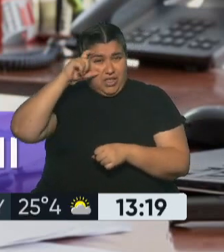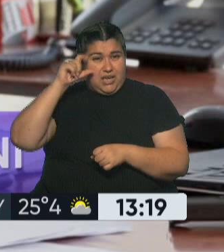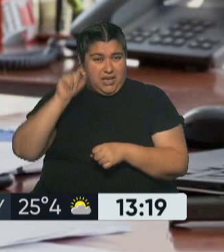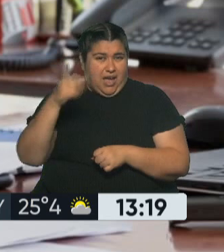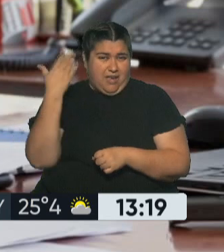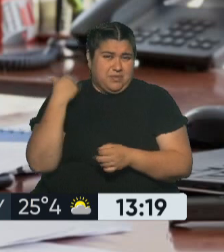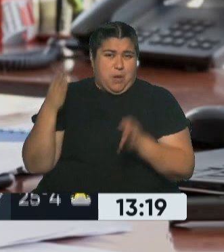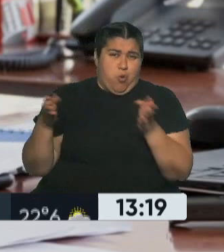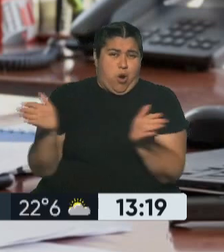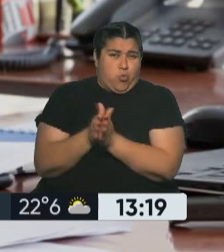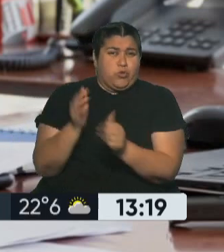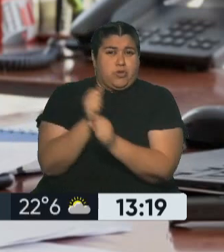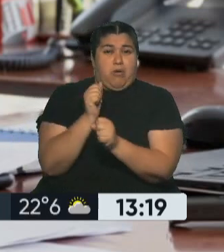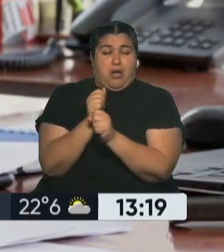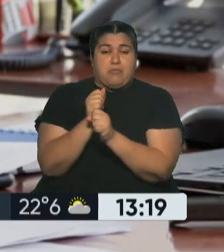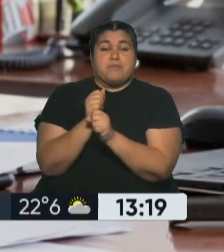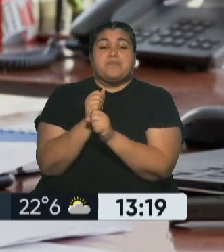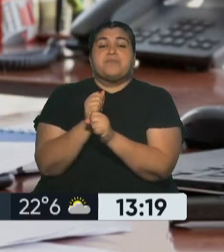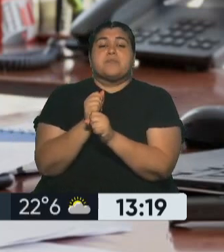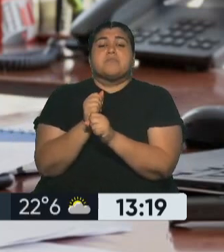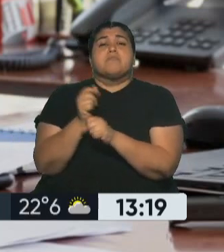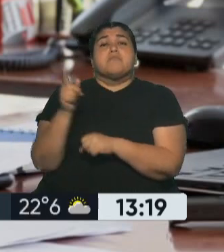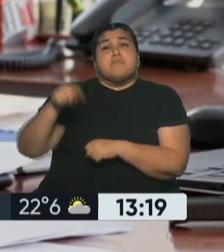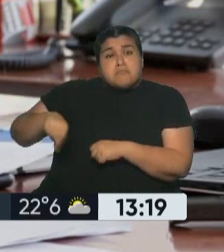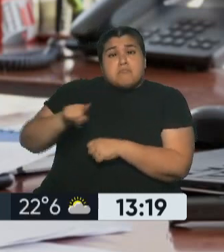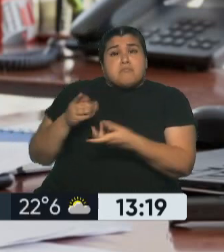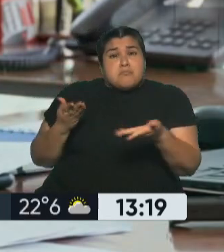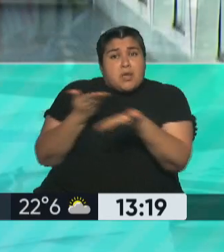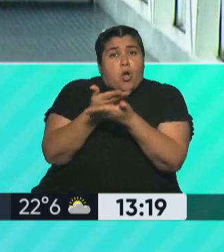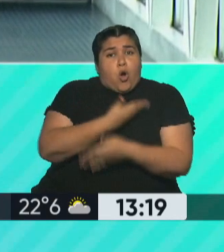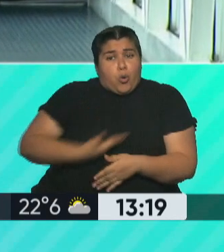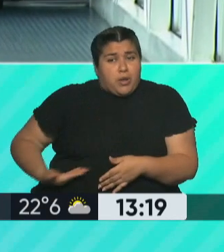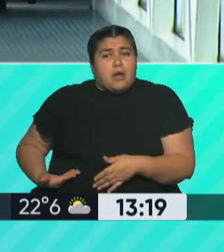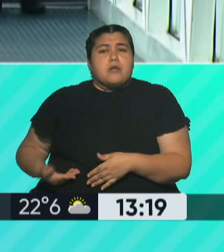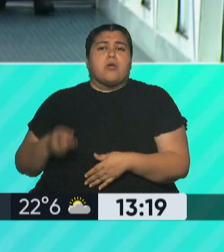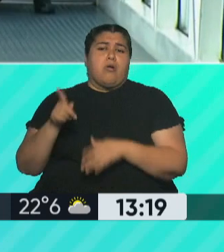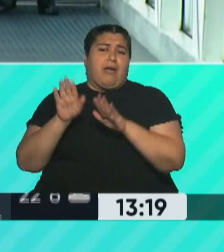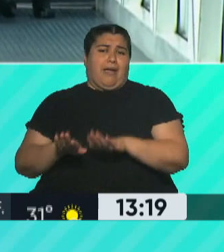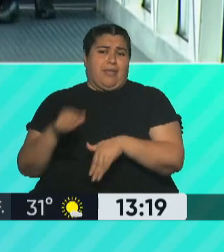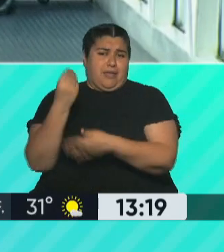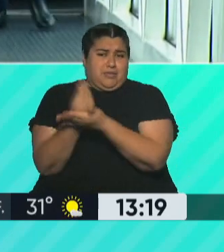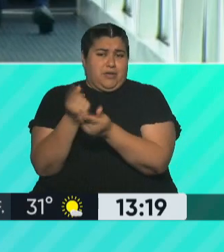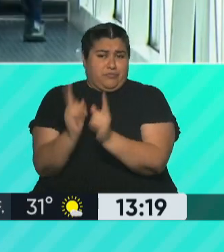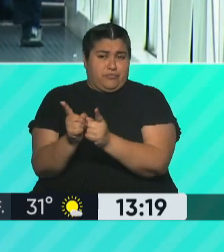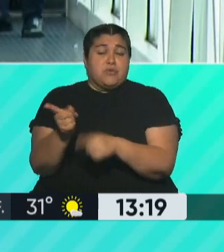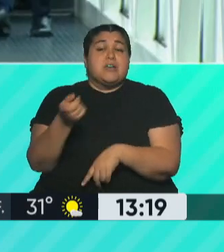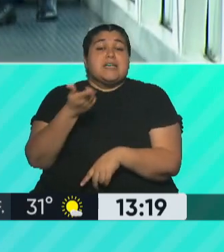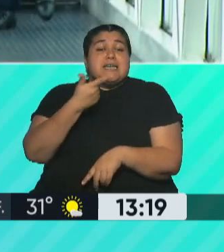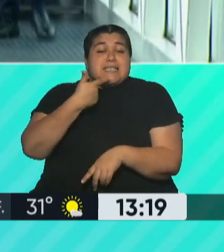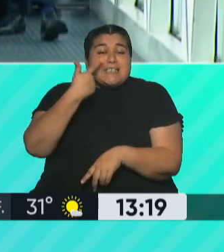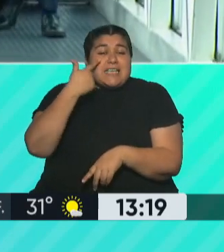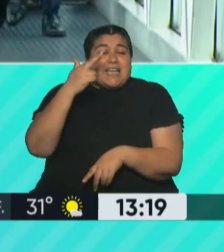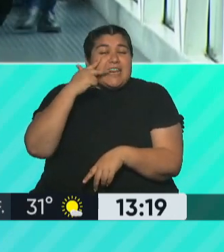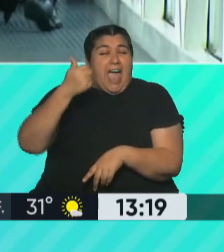con recalde con serian le habían pedido el gobierno le había pedido a serien que se quedara en el cargo y serien dijo que no por eso se buscó